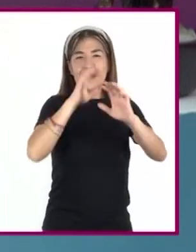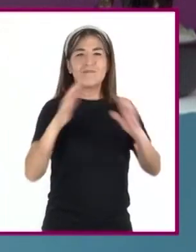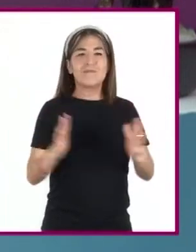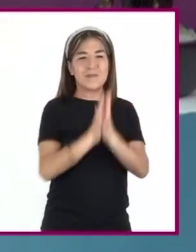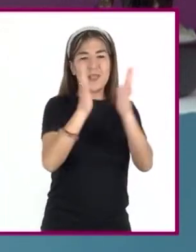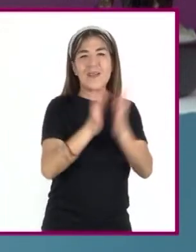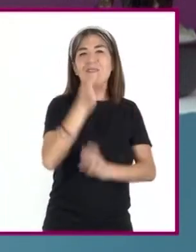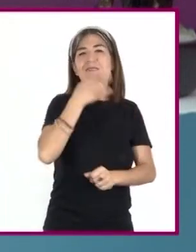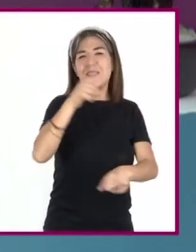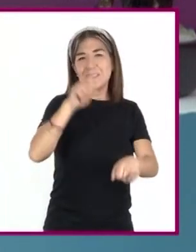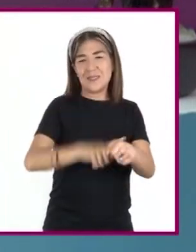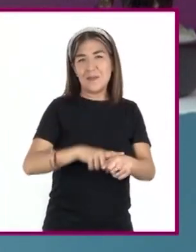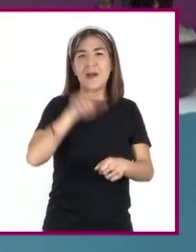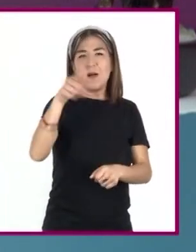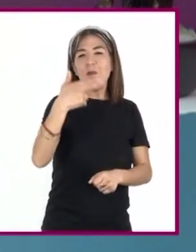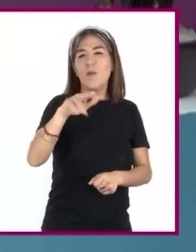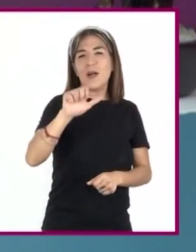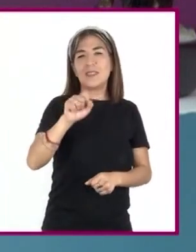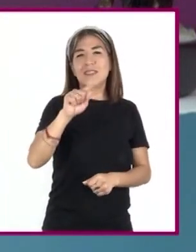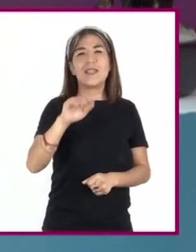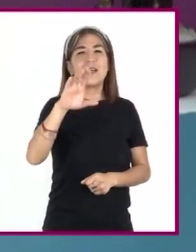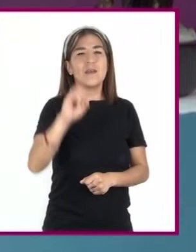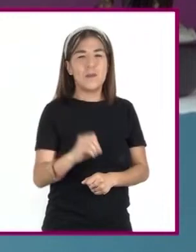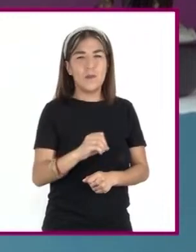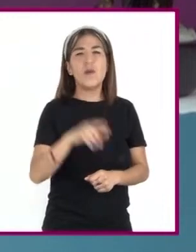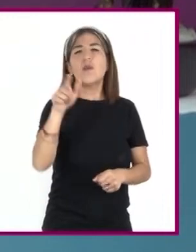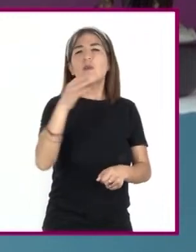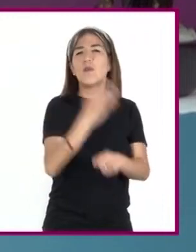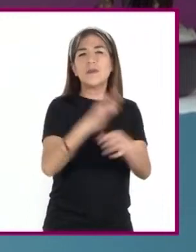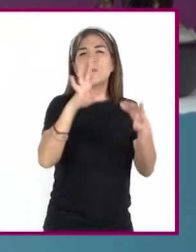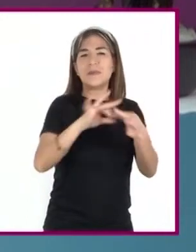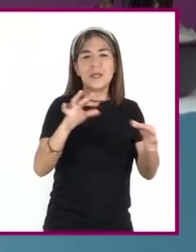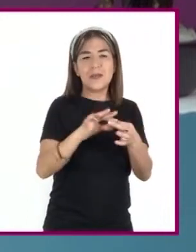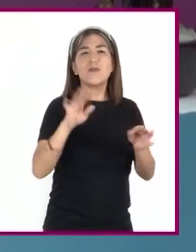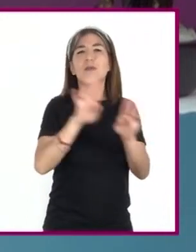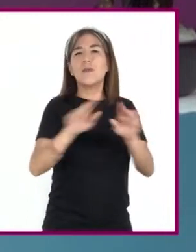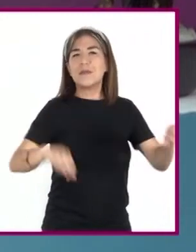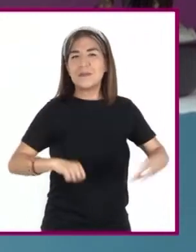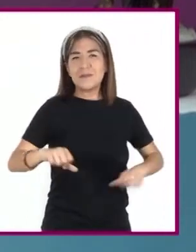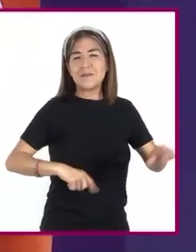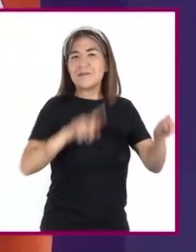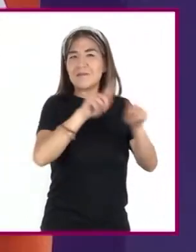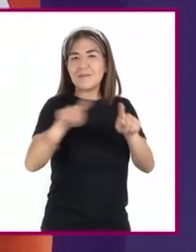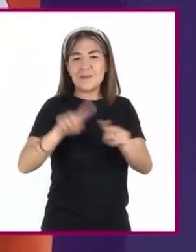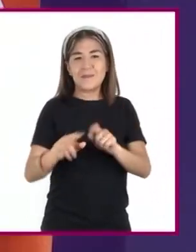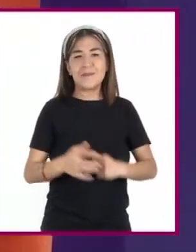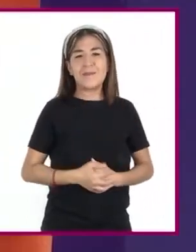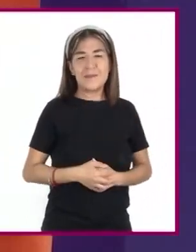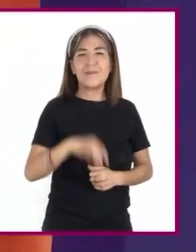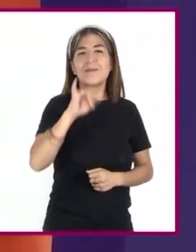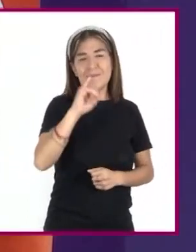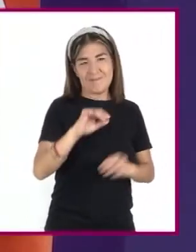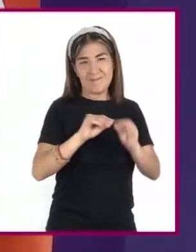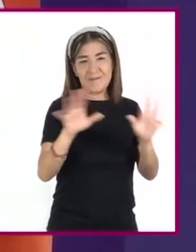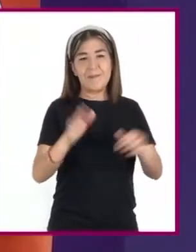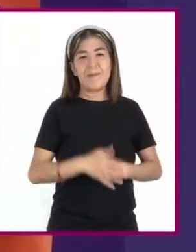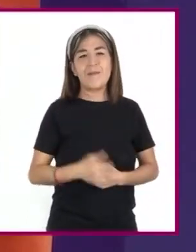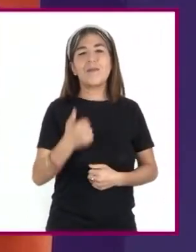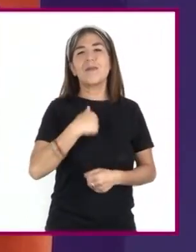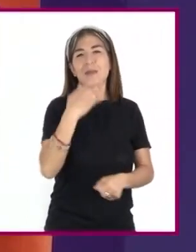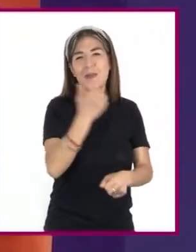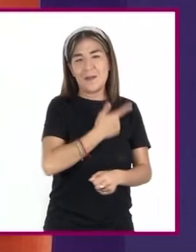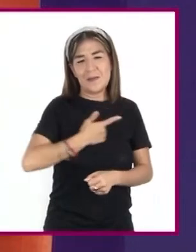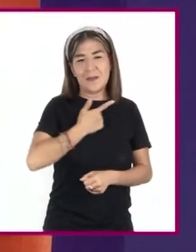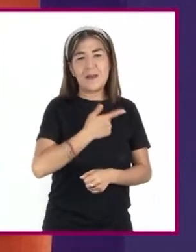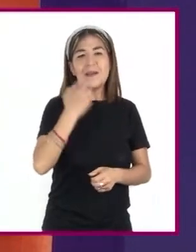en festivales huastecos. ¿Y si nos habla un poco más de sus obras didácticas publicadas? Por supuesto, ha sido un placer